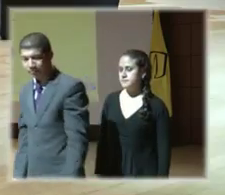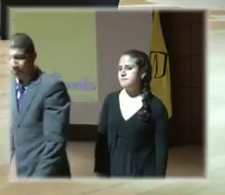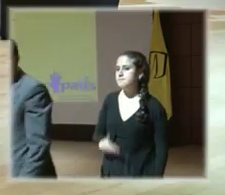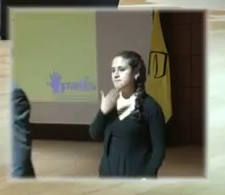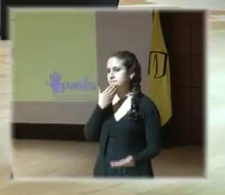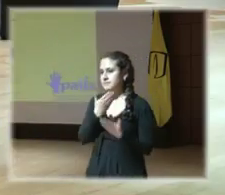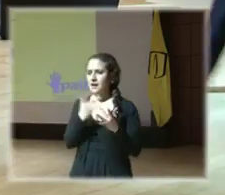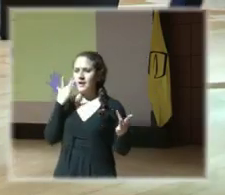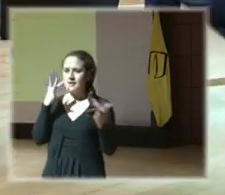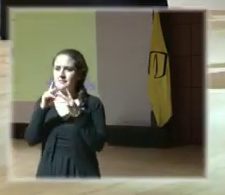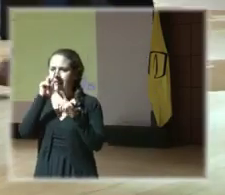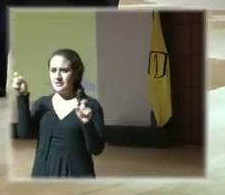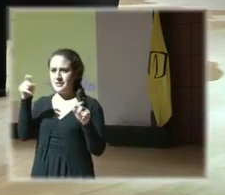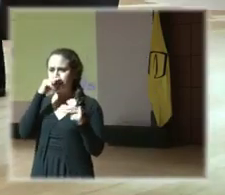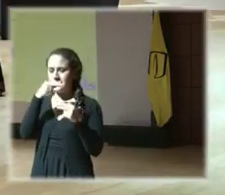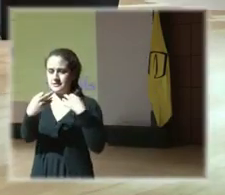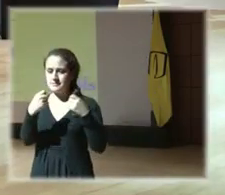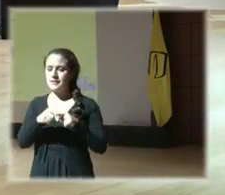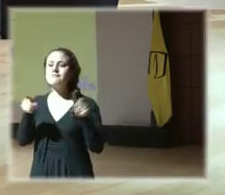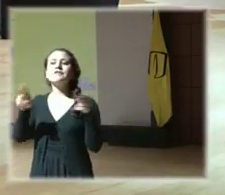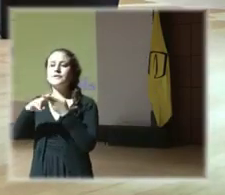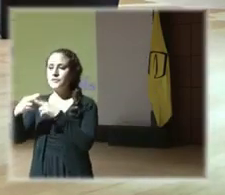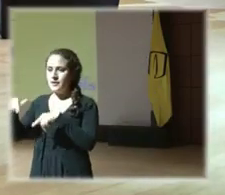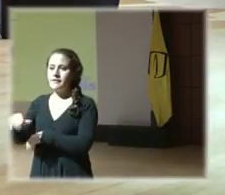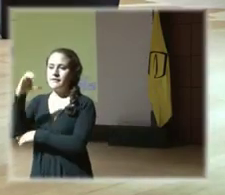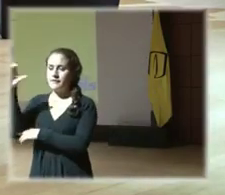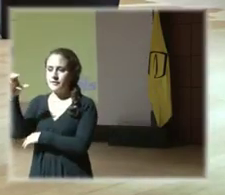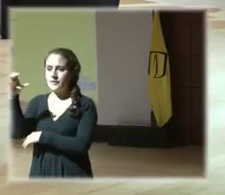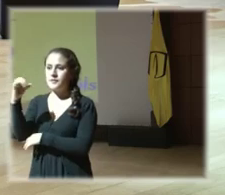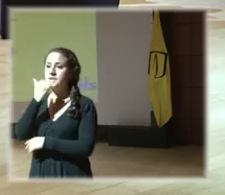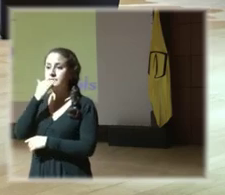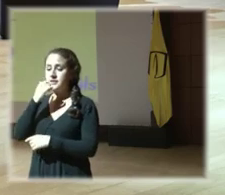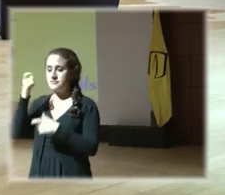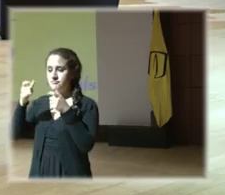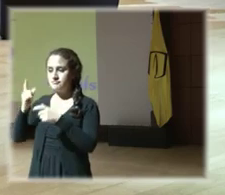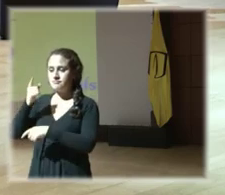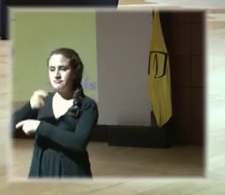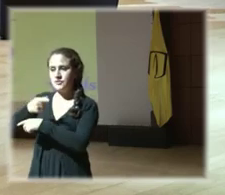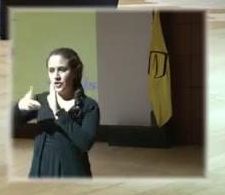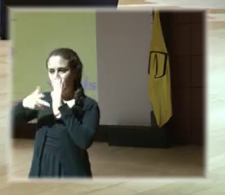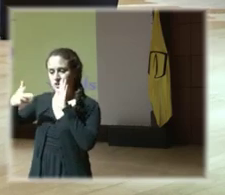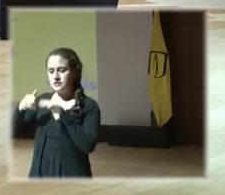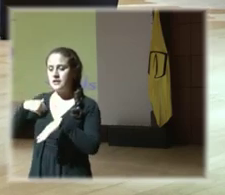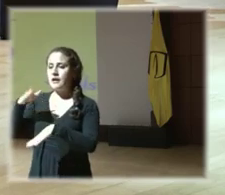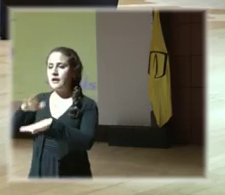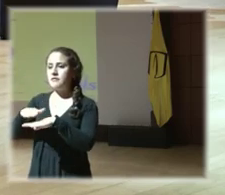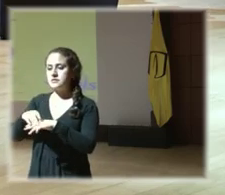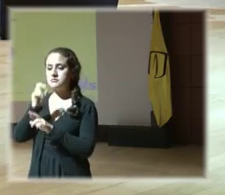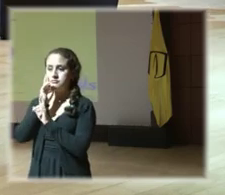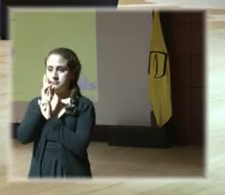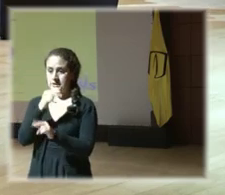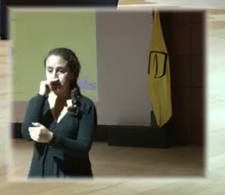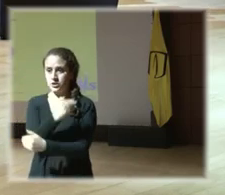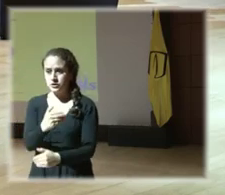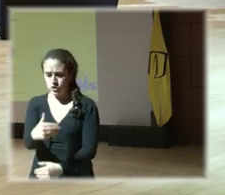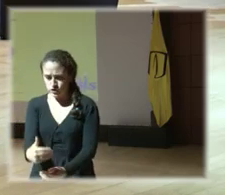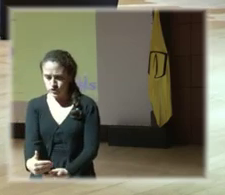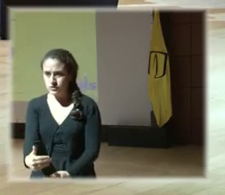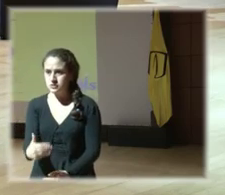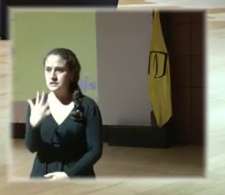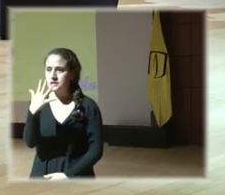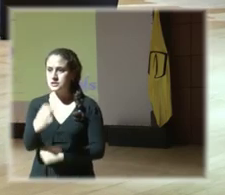los niños. Y una cosa que pasa en Colombia es que la Corte Constitucional ha reconocido el derecho de niños tan pequeños como